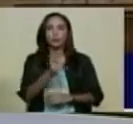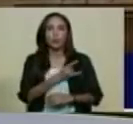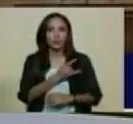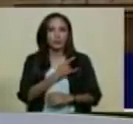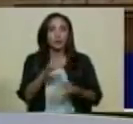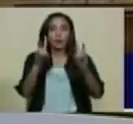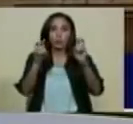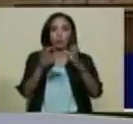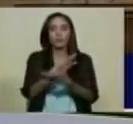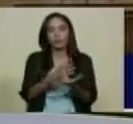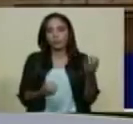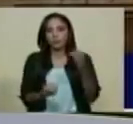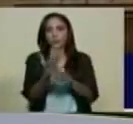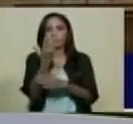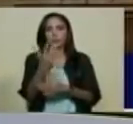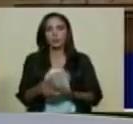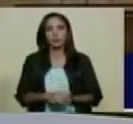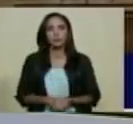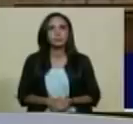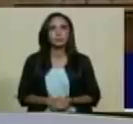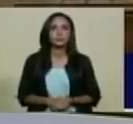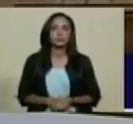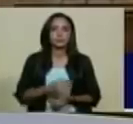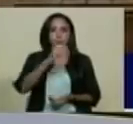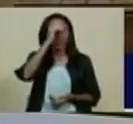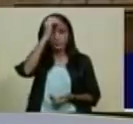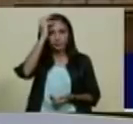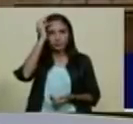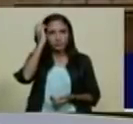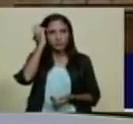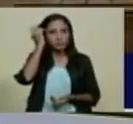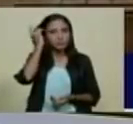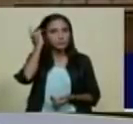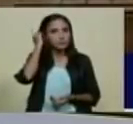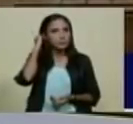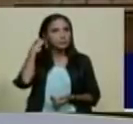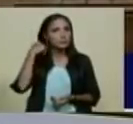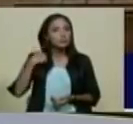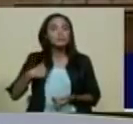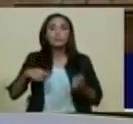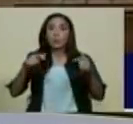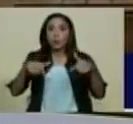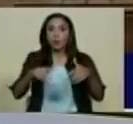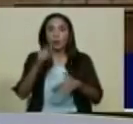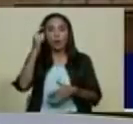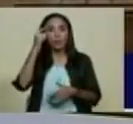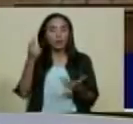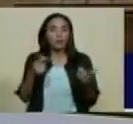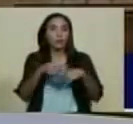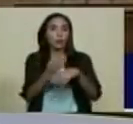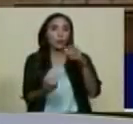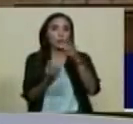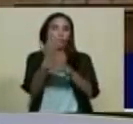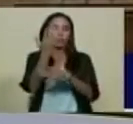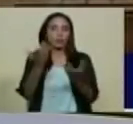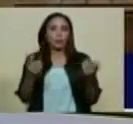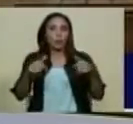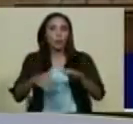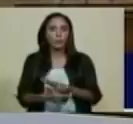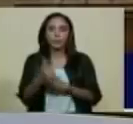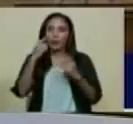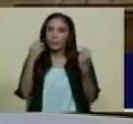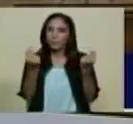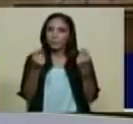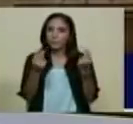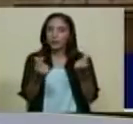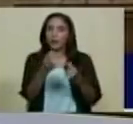que ha creado la revolución. Y hoy va a ser un día también fundacional. Atención